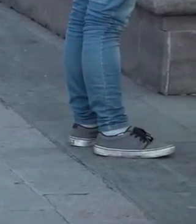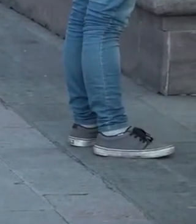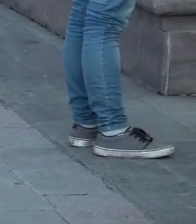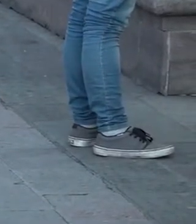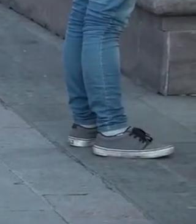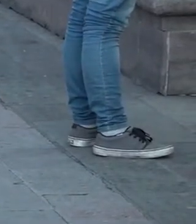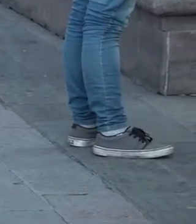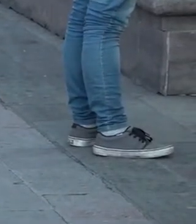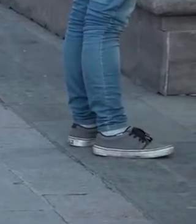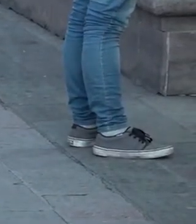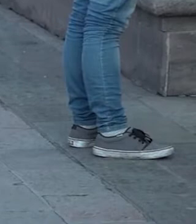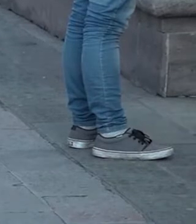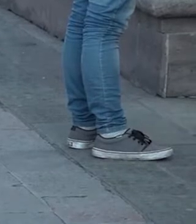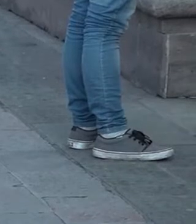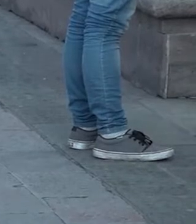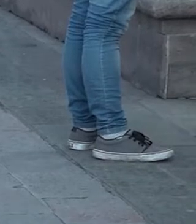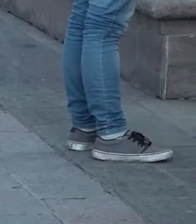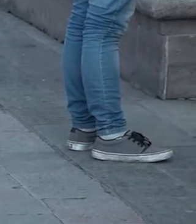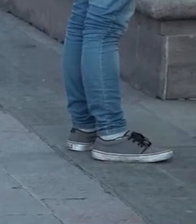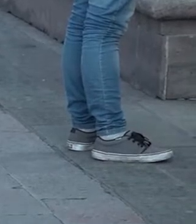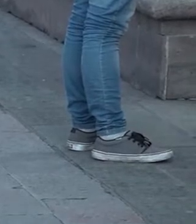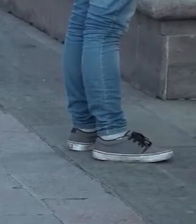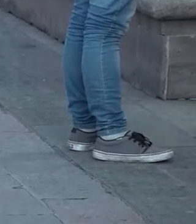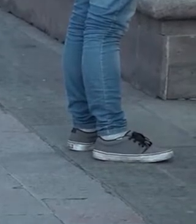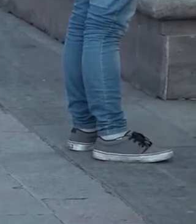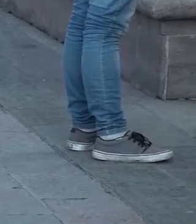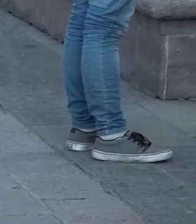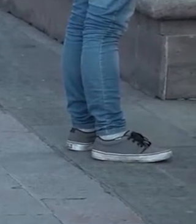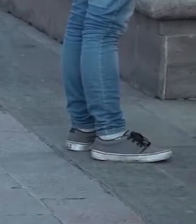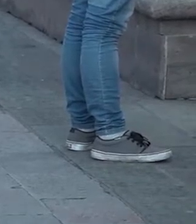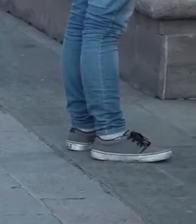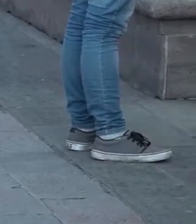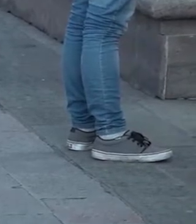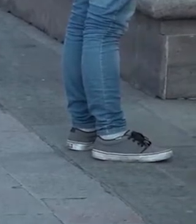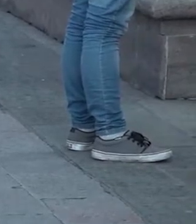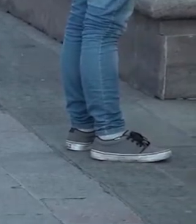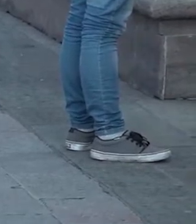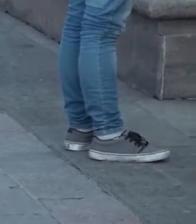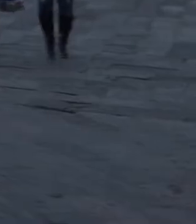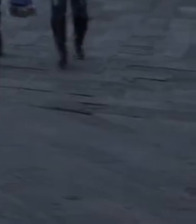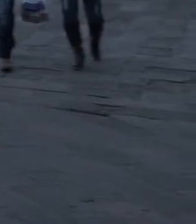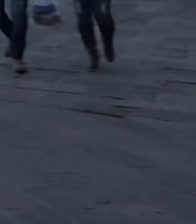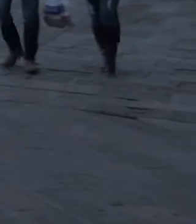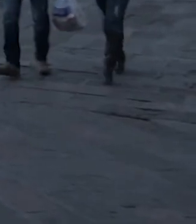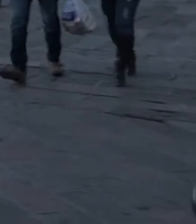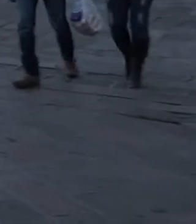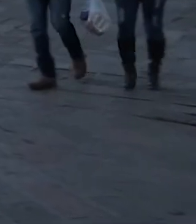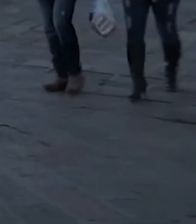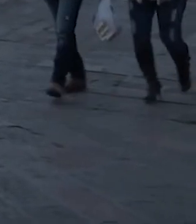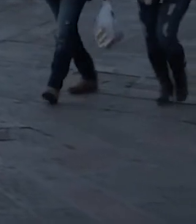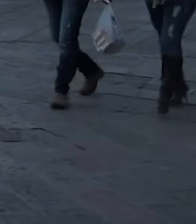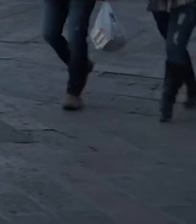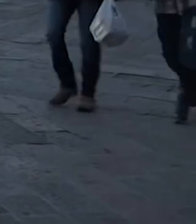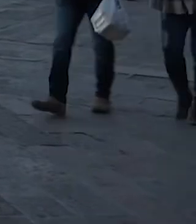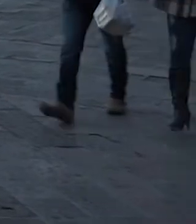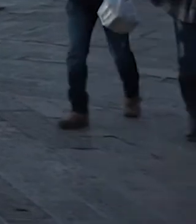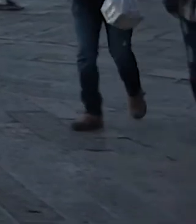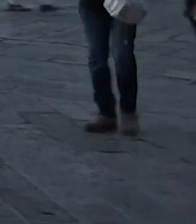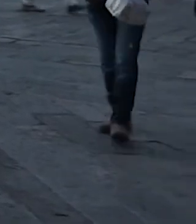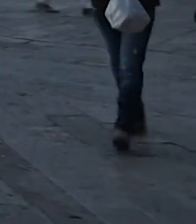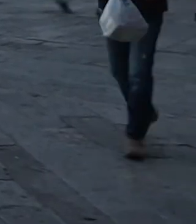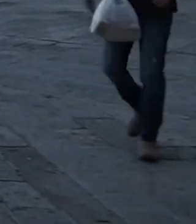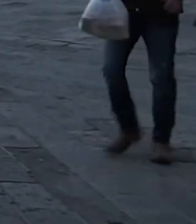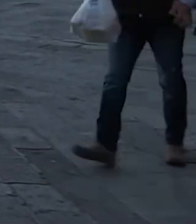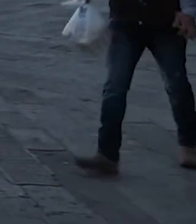perspectiva de género del Sistema Nacional de Seguridad Pública, la ciudad de San Luis Potosí se ubica como la quinta capital de entidades federativas con más